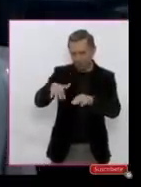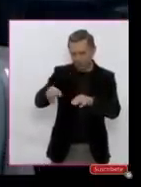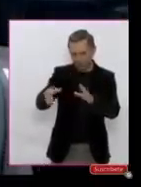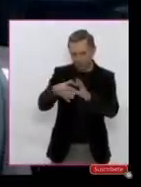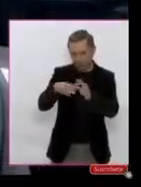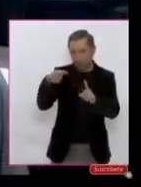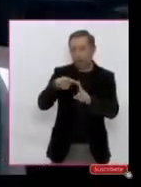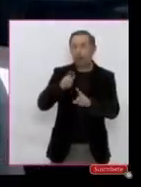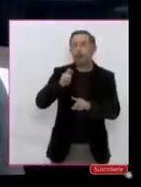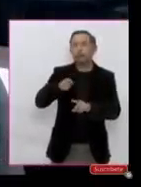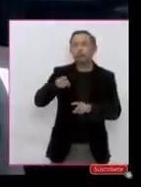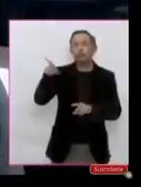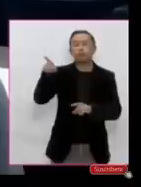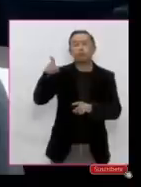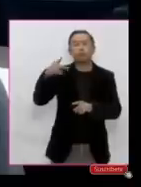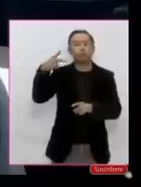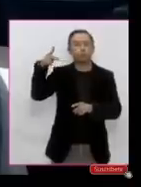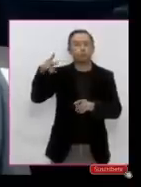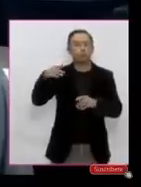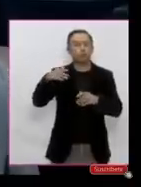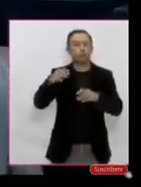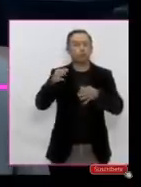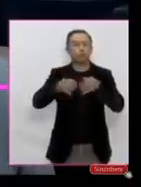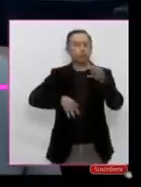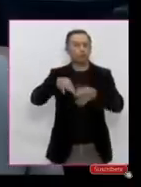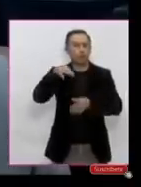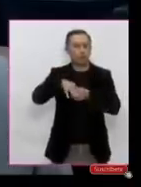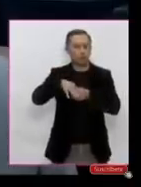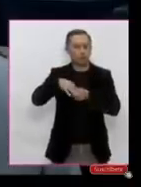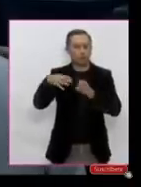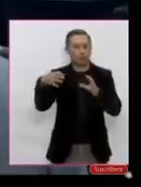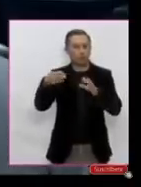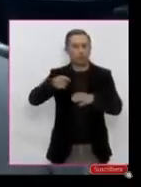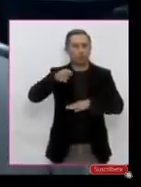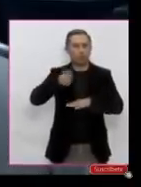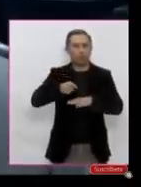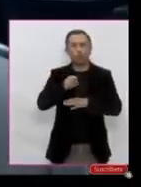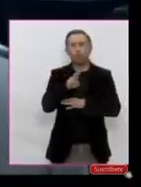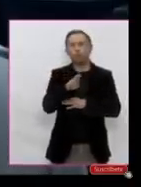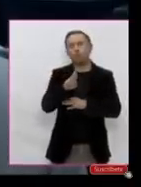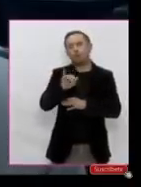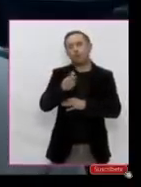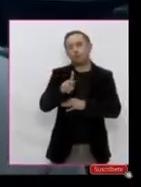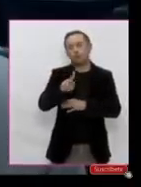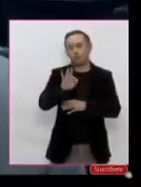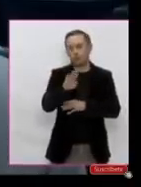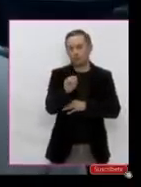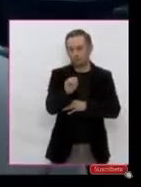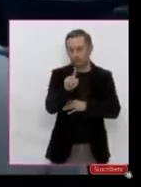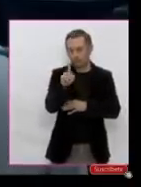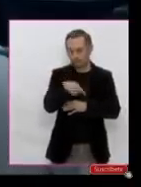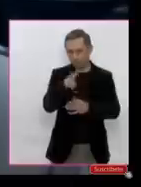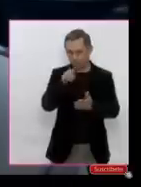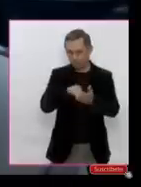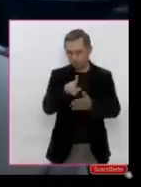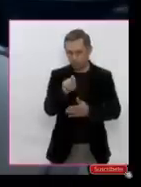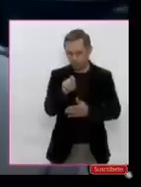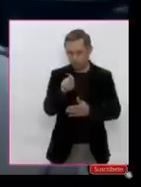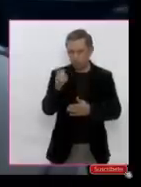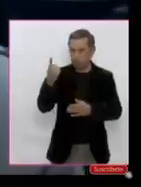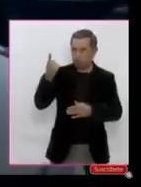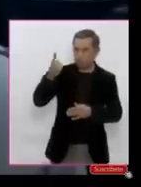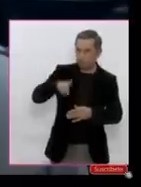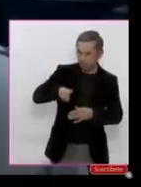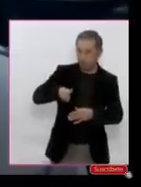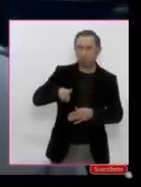sentencia del tribunal electoral de poder judicial de la federación la sentencia subraya 49 2020 mediante la cual